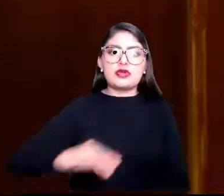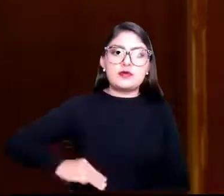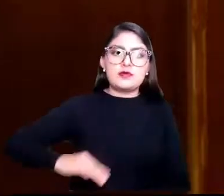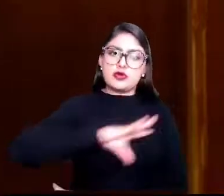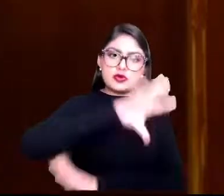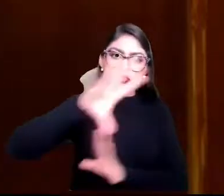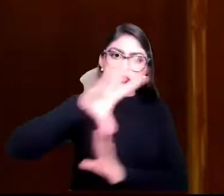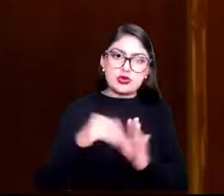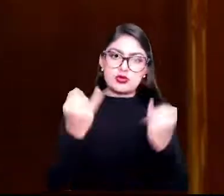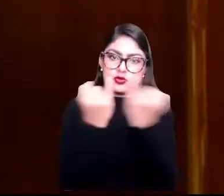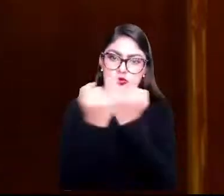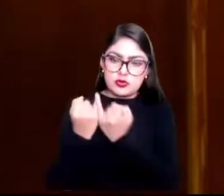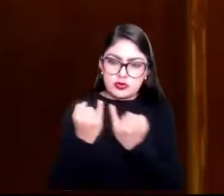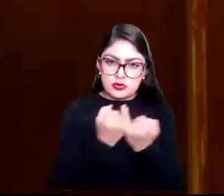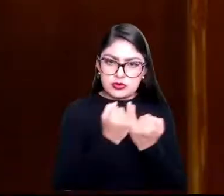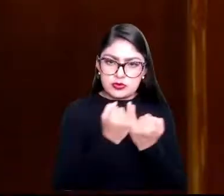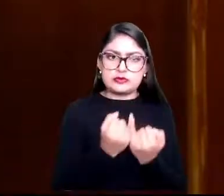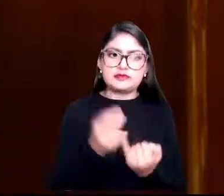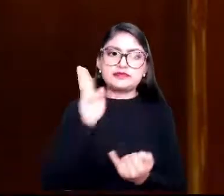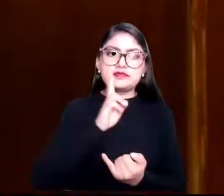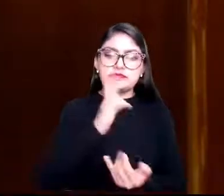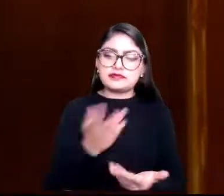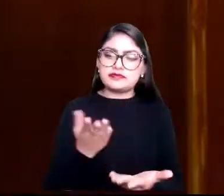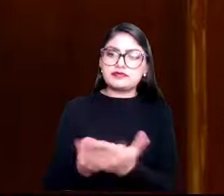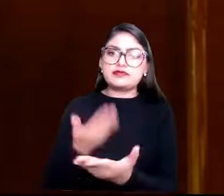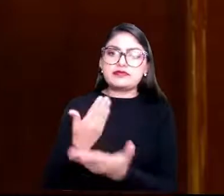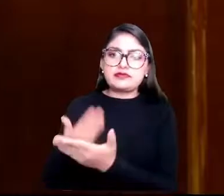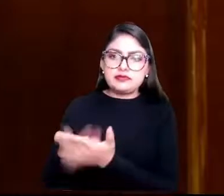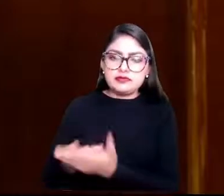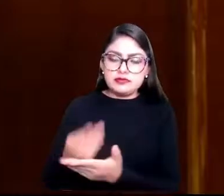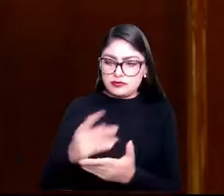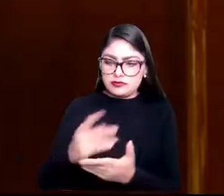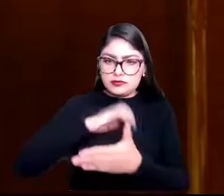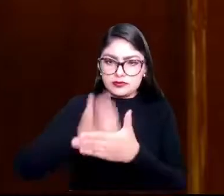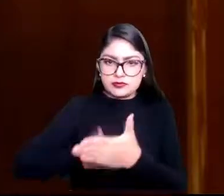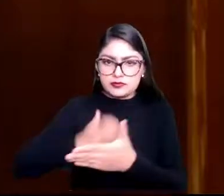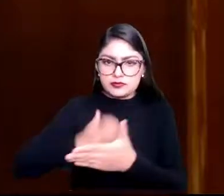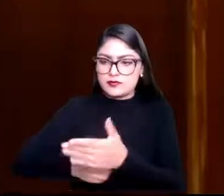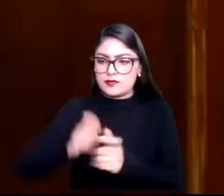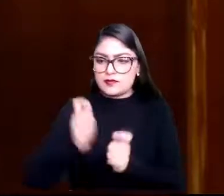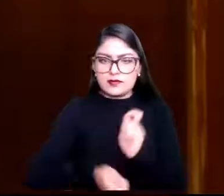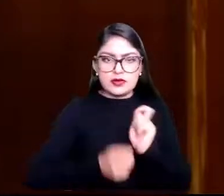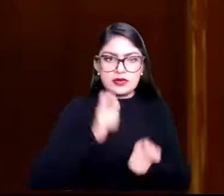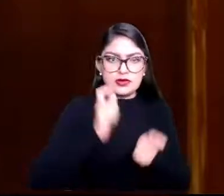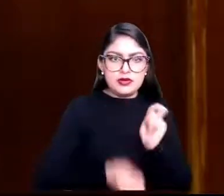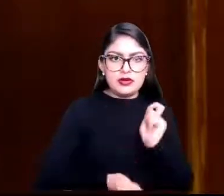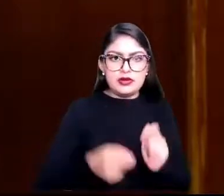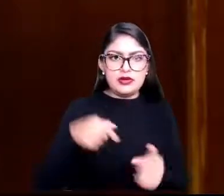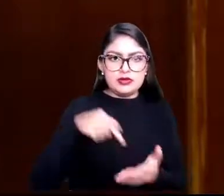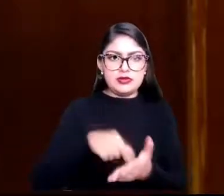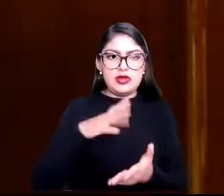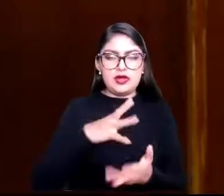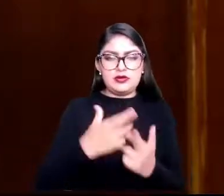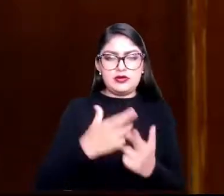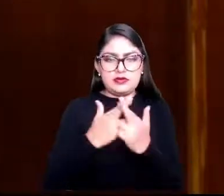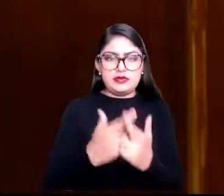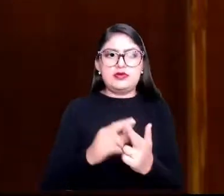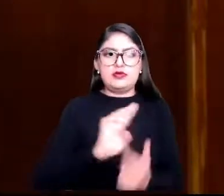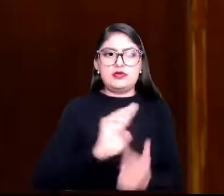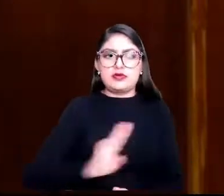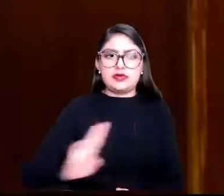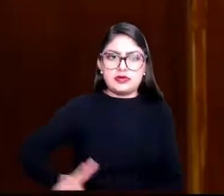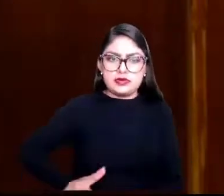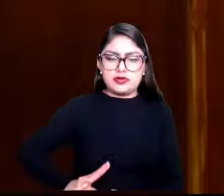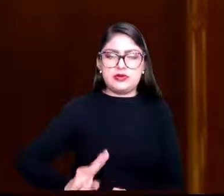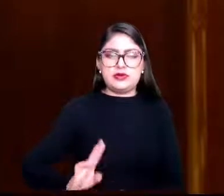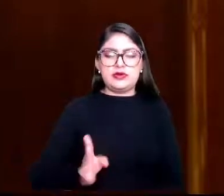nos reporten cada uno de sus contratos. En verdad, aquí hay muchos presidentes municipales con una gran expertise de todos los partidos políticos, y yo